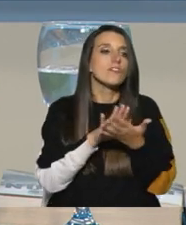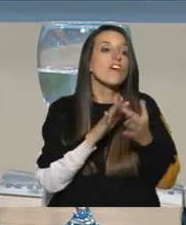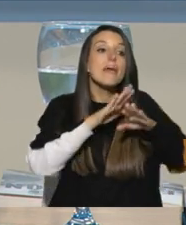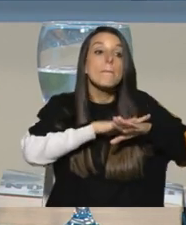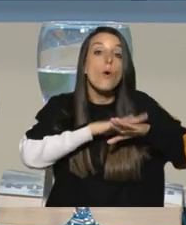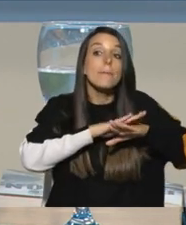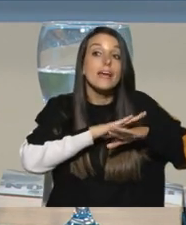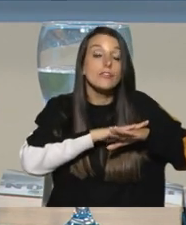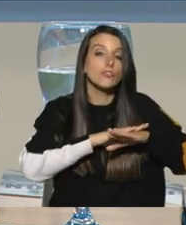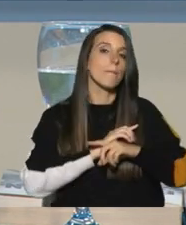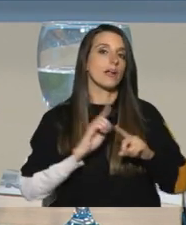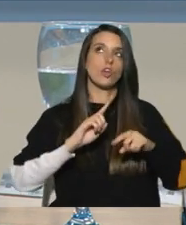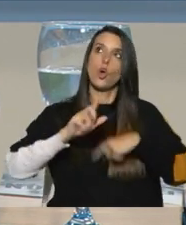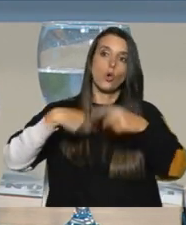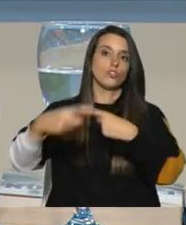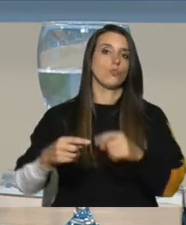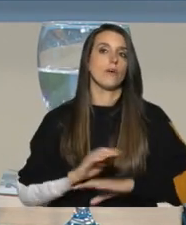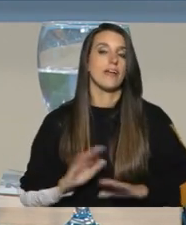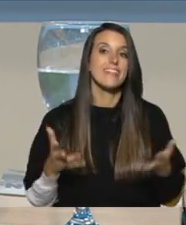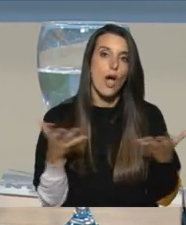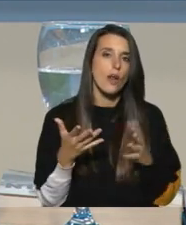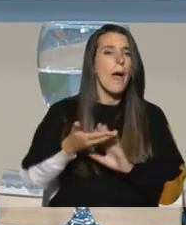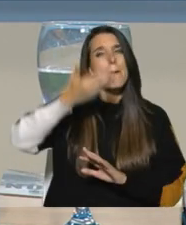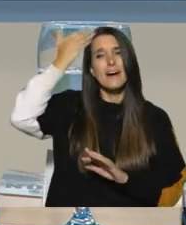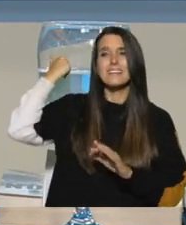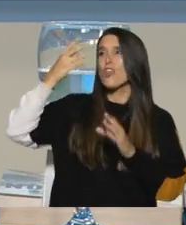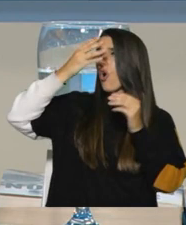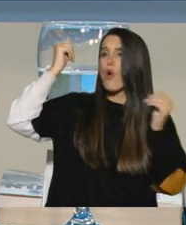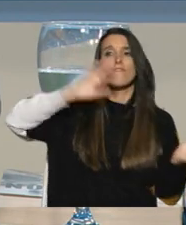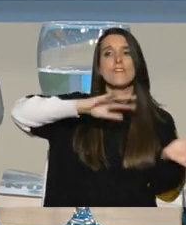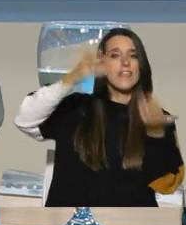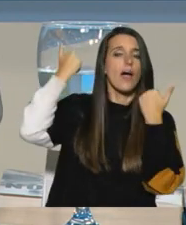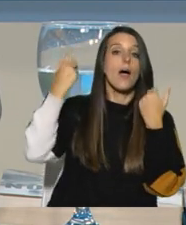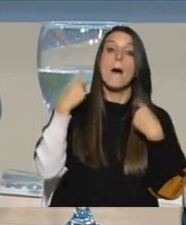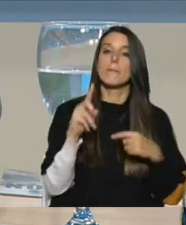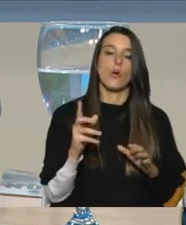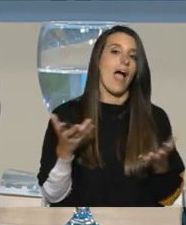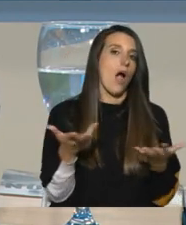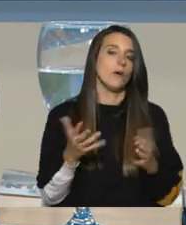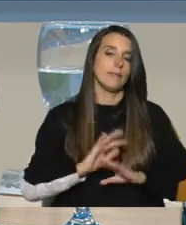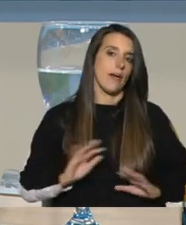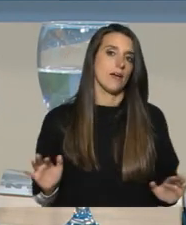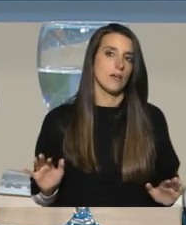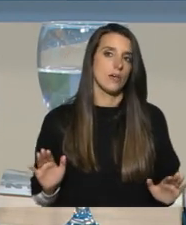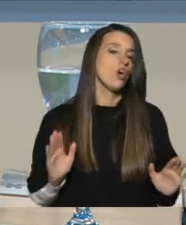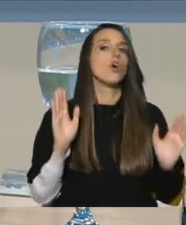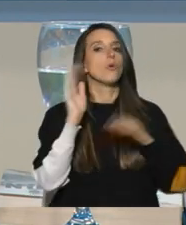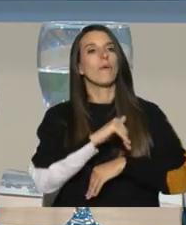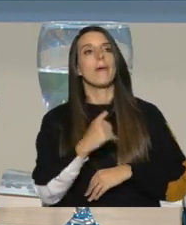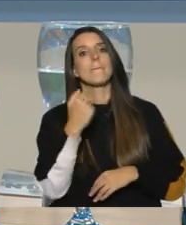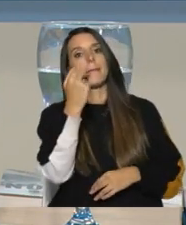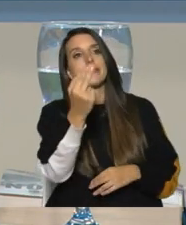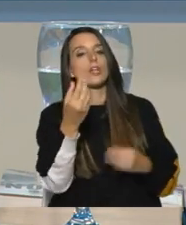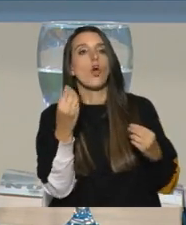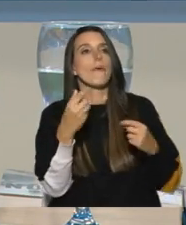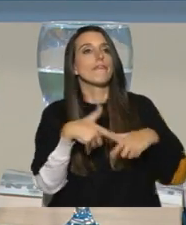momento para que no siga sucediendo. Lo de ahora, lo del pasado lo dejamos, pero vamos a puntualizar lo de ahora. No podemos permitir que se haga